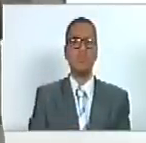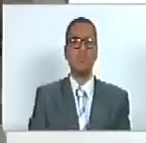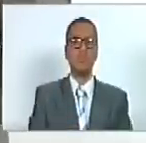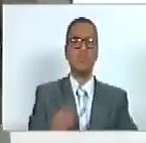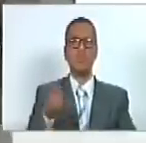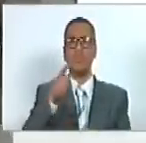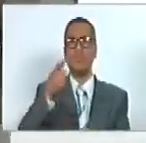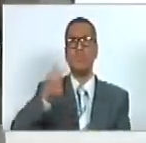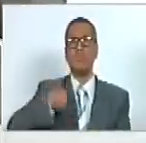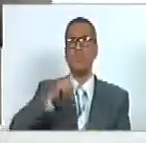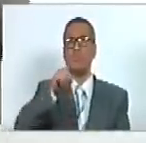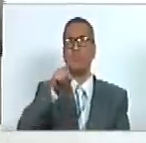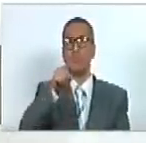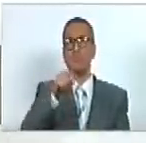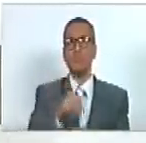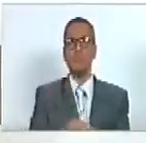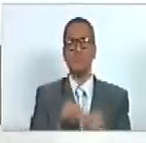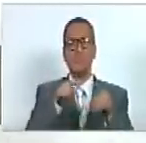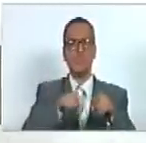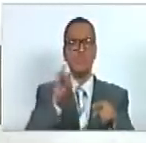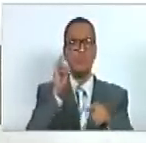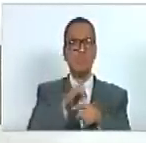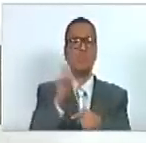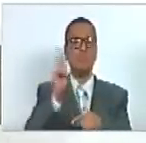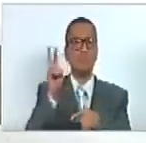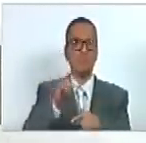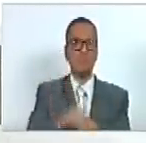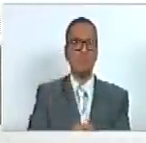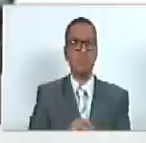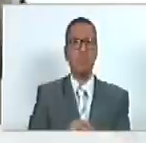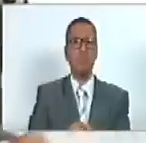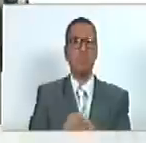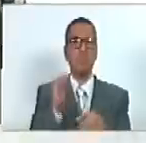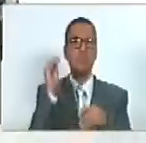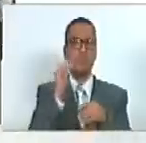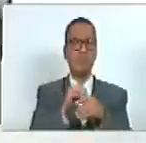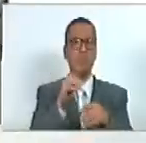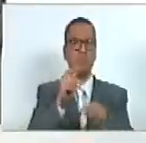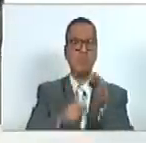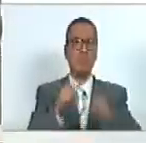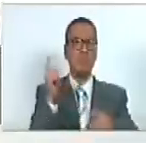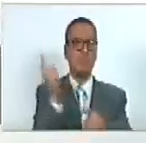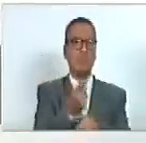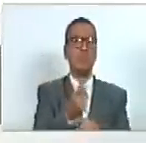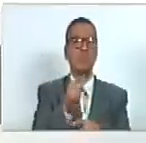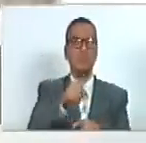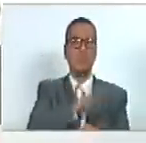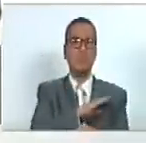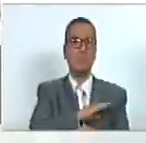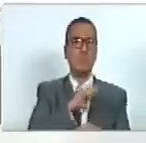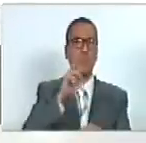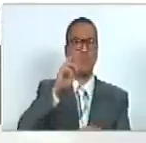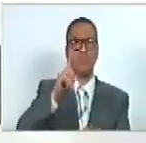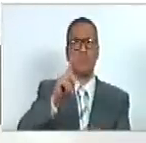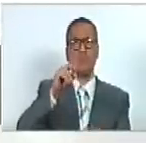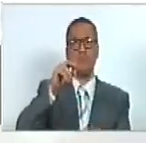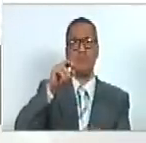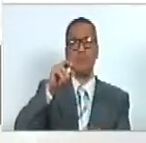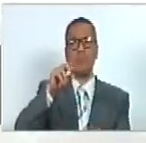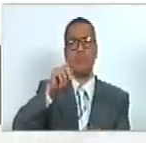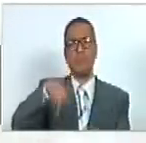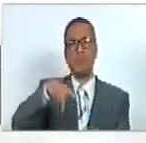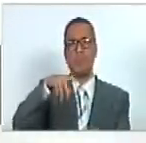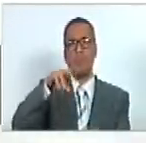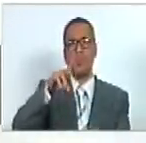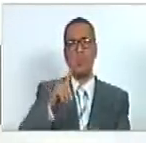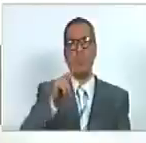tenía una querella con Venezuela y demanda a un activo que le pertenece a PDVSA, que